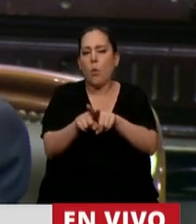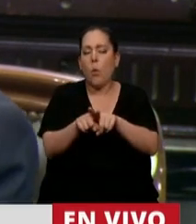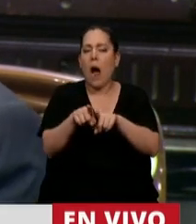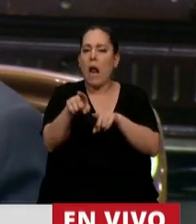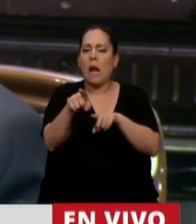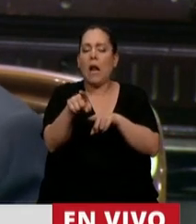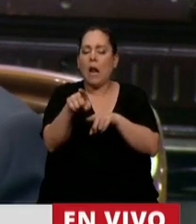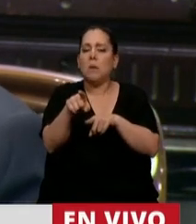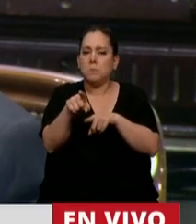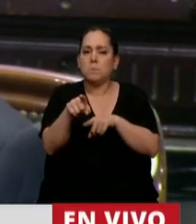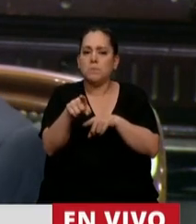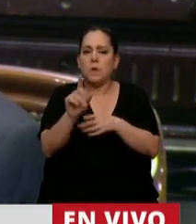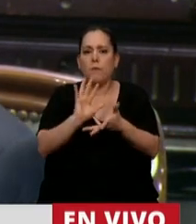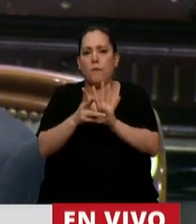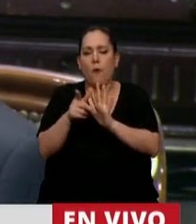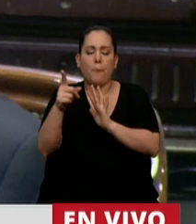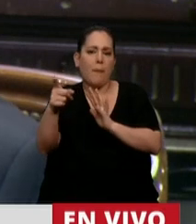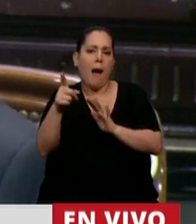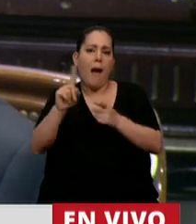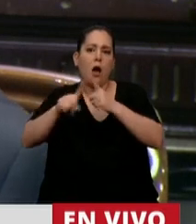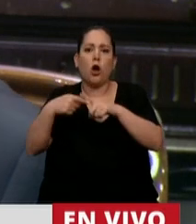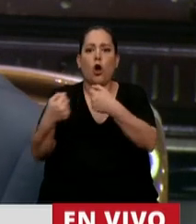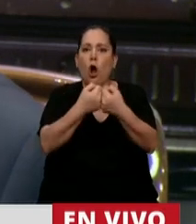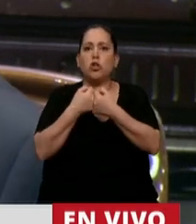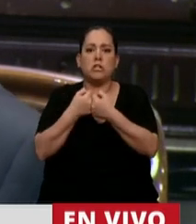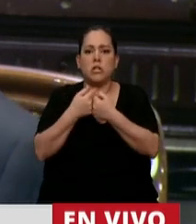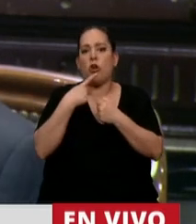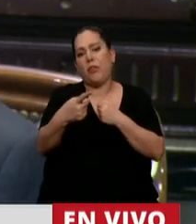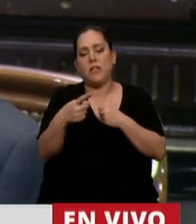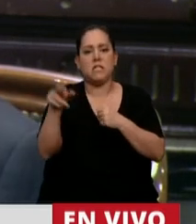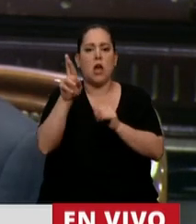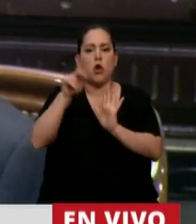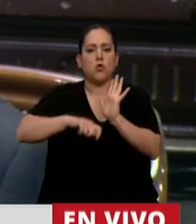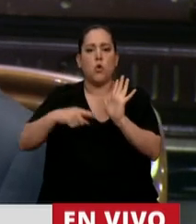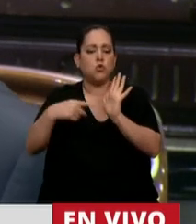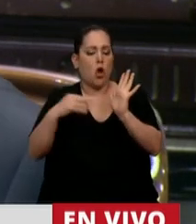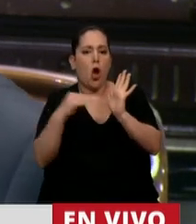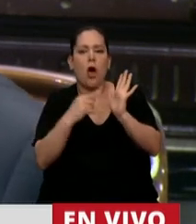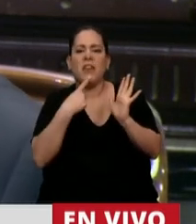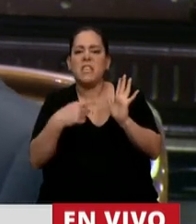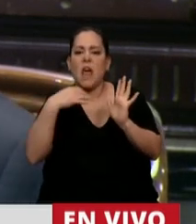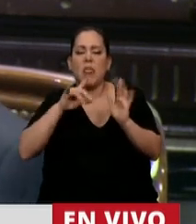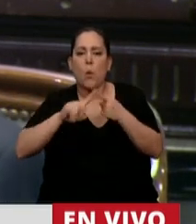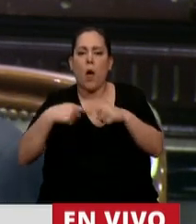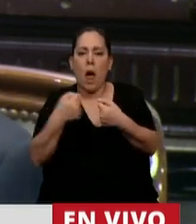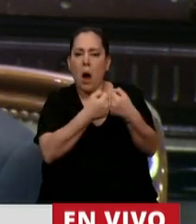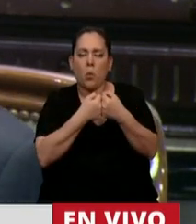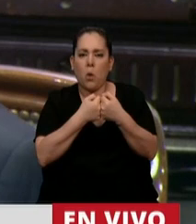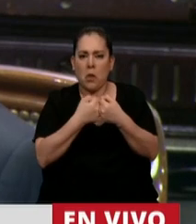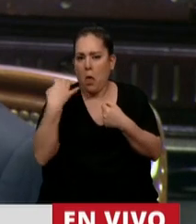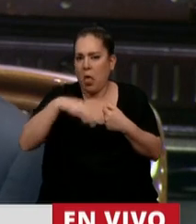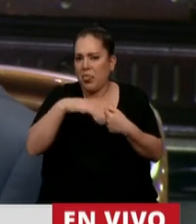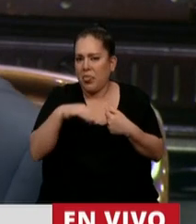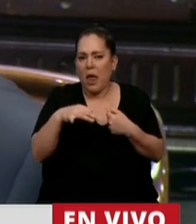livianamente ese vocablo consenso que exige la resolución para aprobar el reglamento. Debe ser analizado con